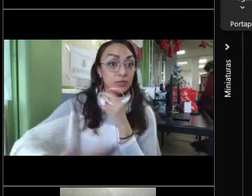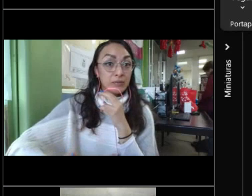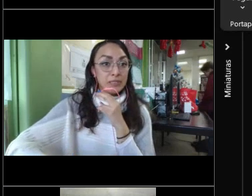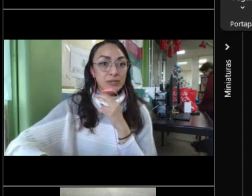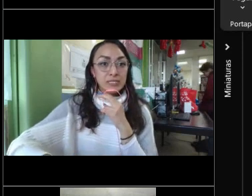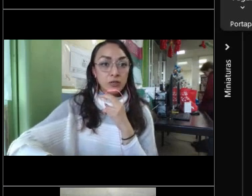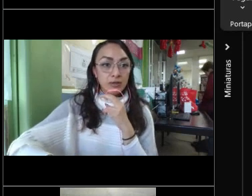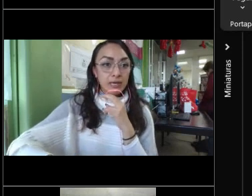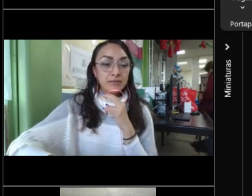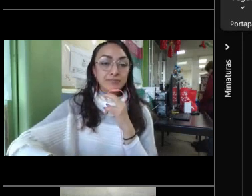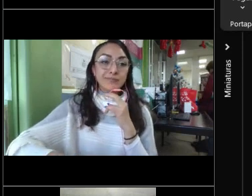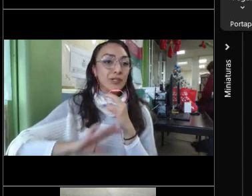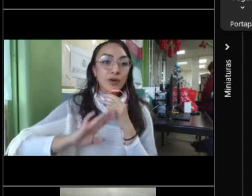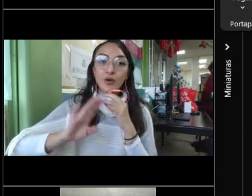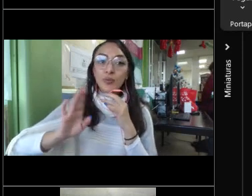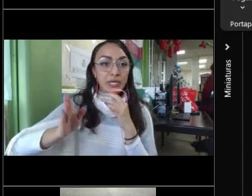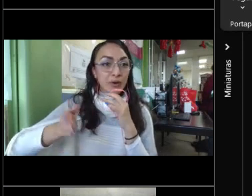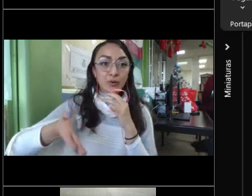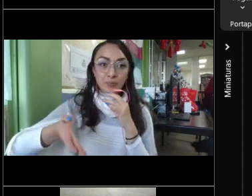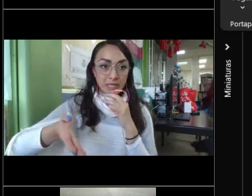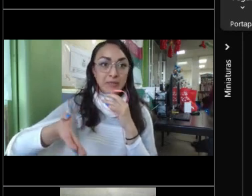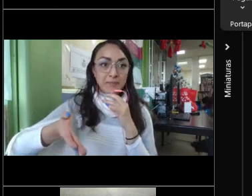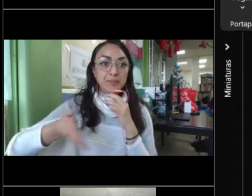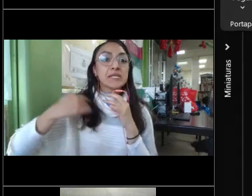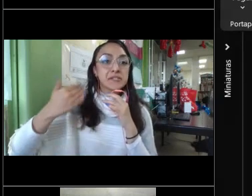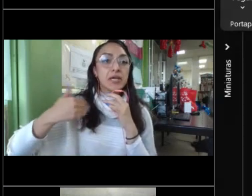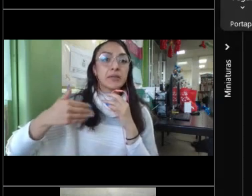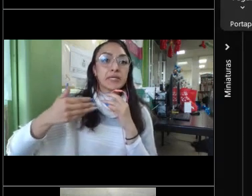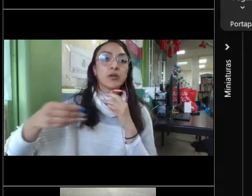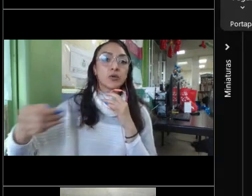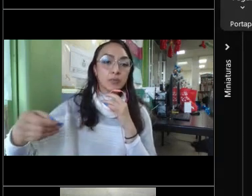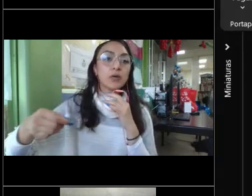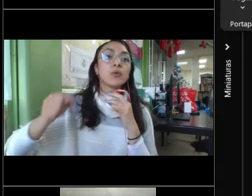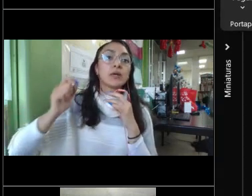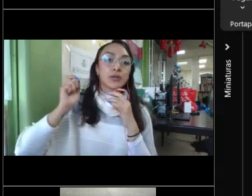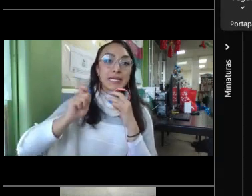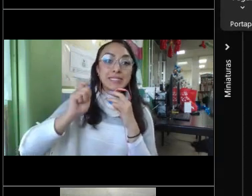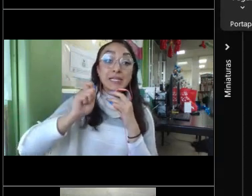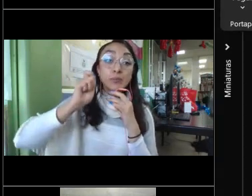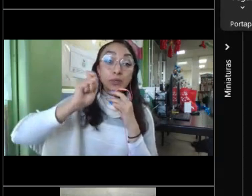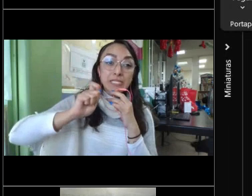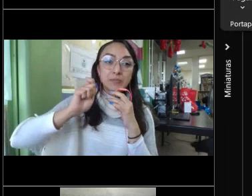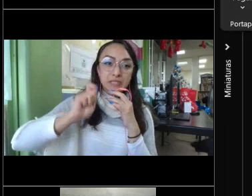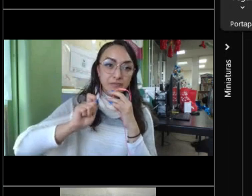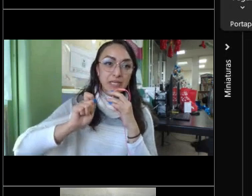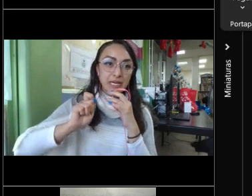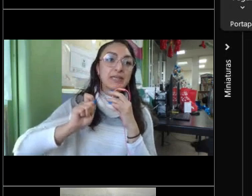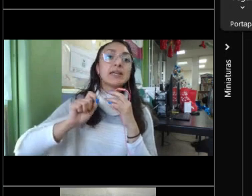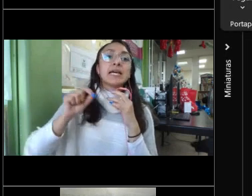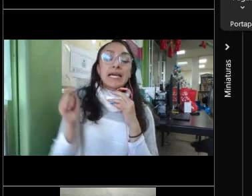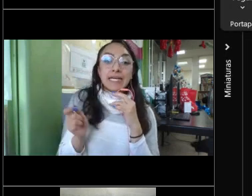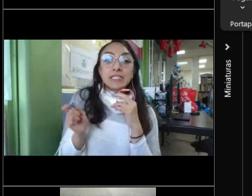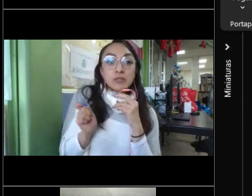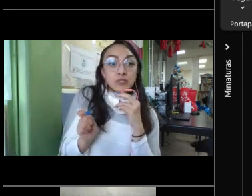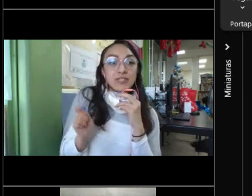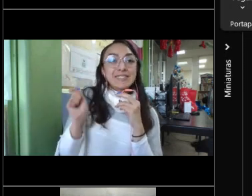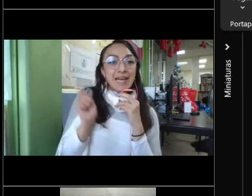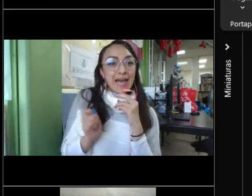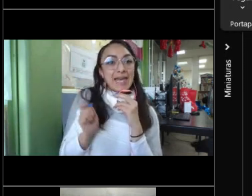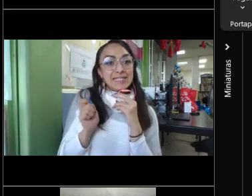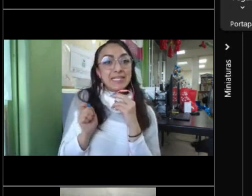hablando con una persona sorda, no lo voy a ocupar. Solamente lo ocupo cuando quiera ser muy específica en